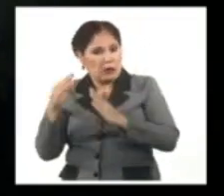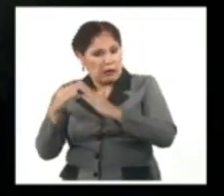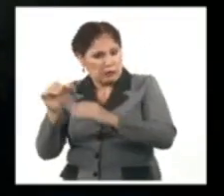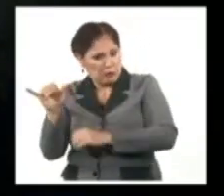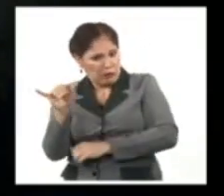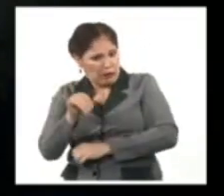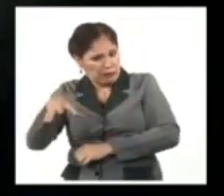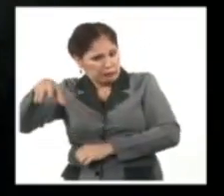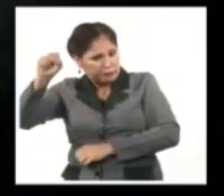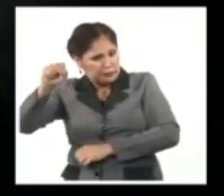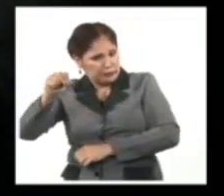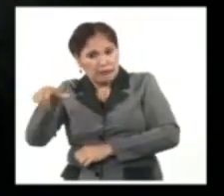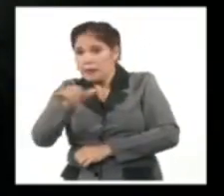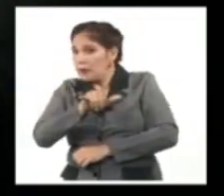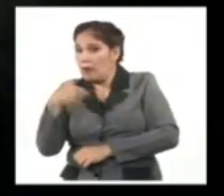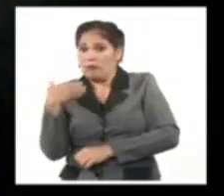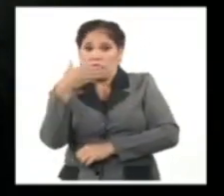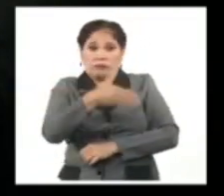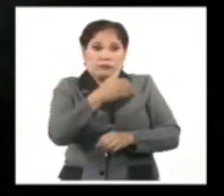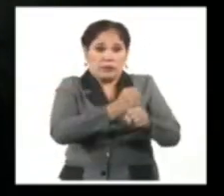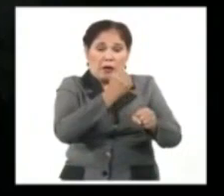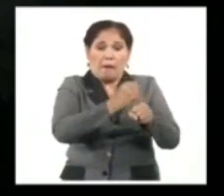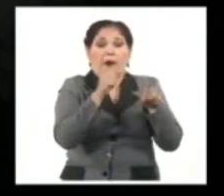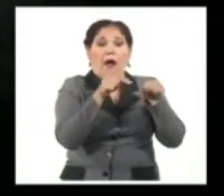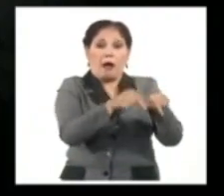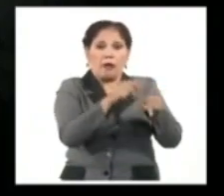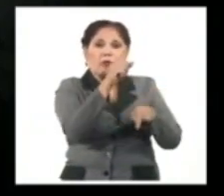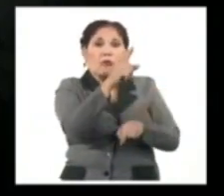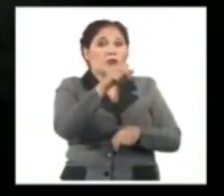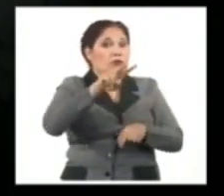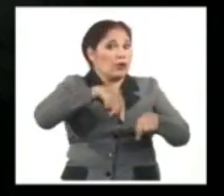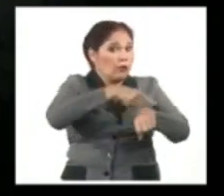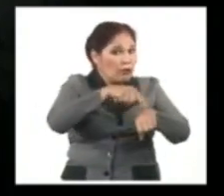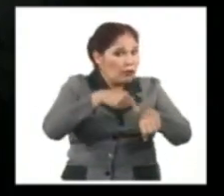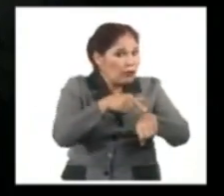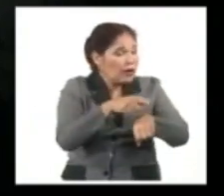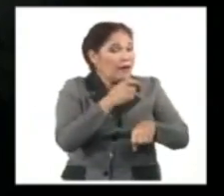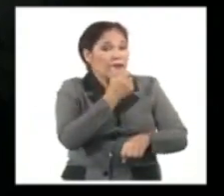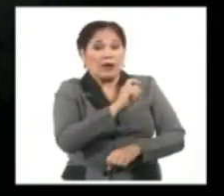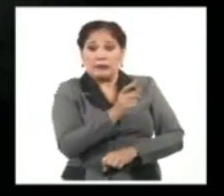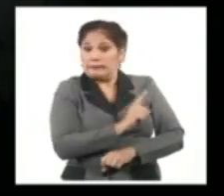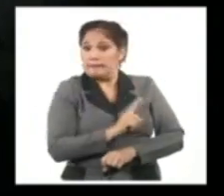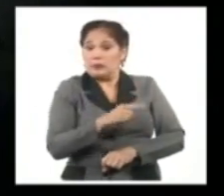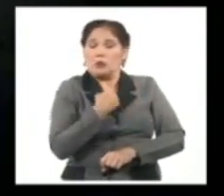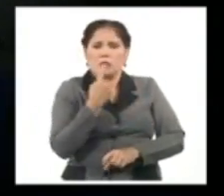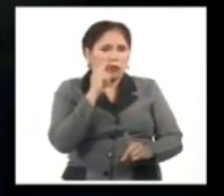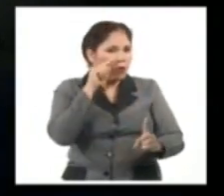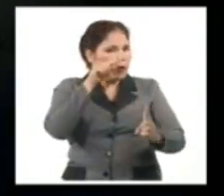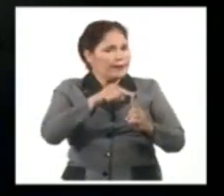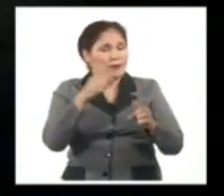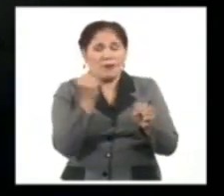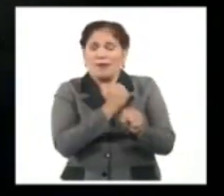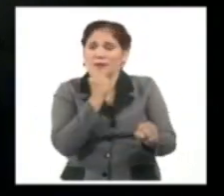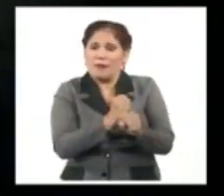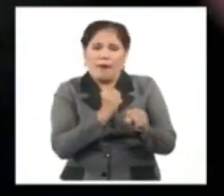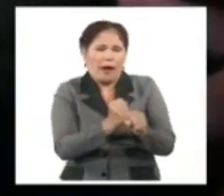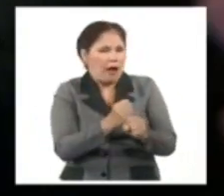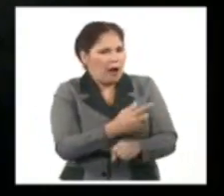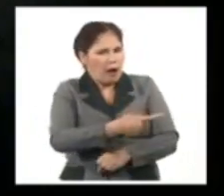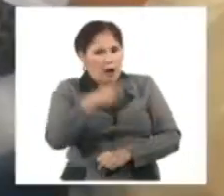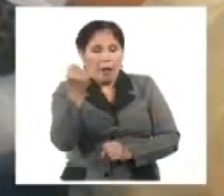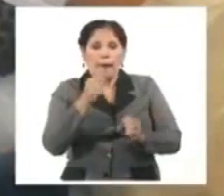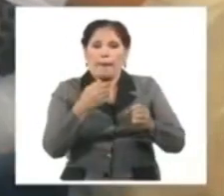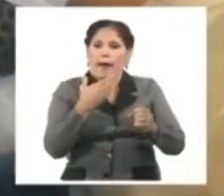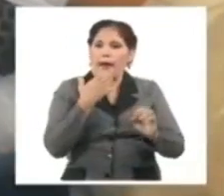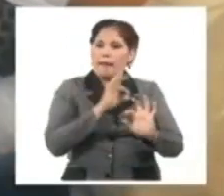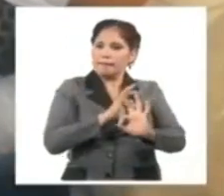casa por la noche y tenemos que venir a trabajar 12 horas aquí por el día. Y no es fácil. Y entonces el objetivo de nosotros es tratar de sacar lo